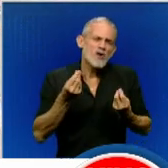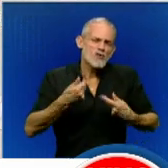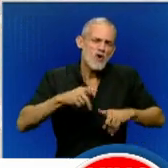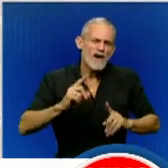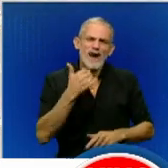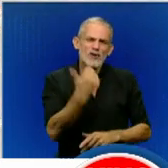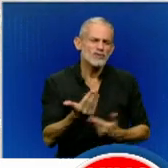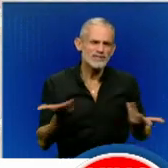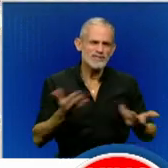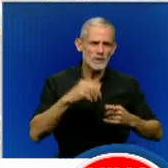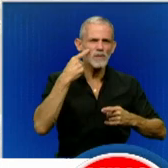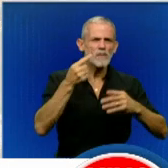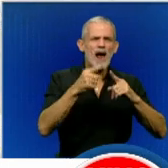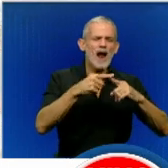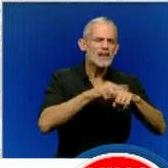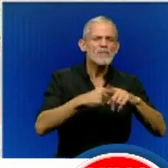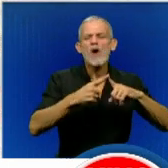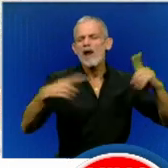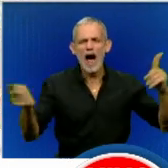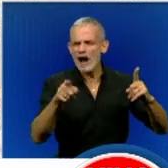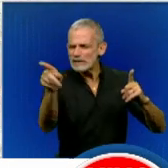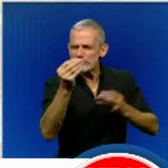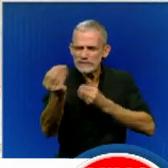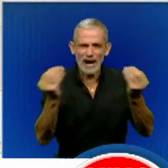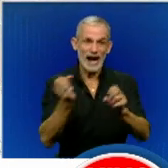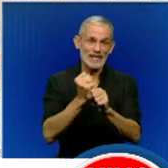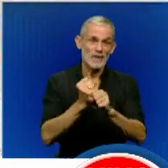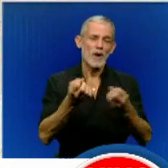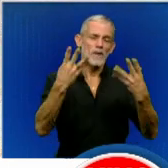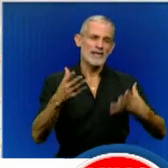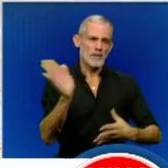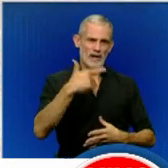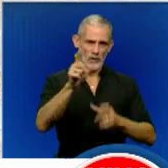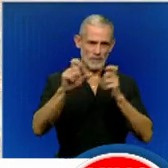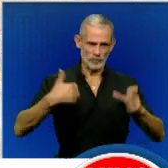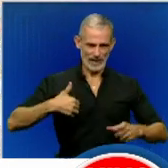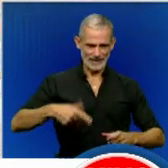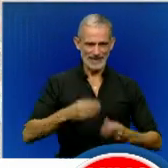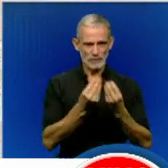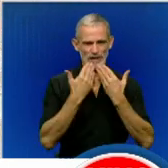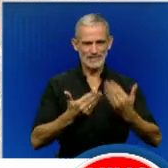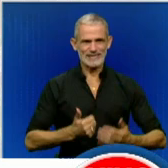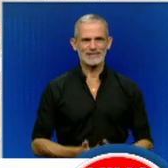mirar en el largo plazo y generar trabajo y bienestar para los argentinos muchas gracias